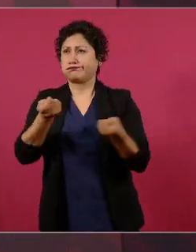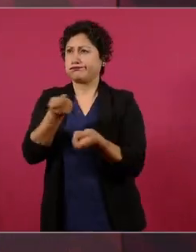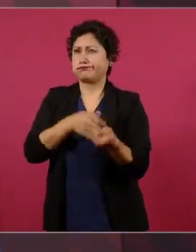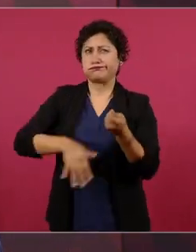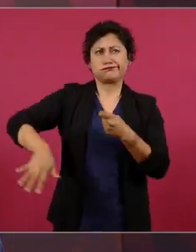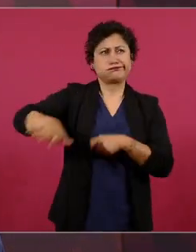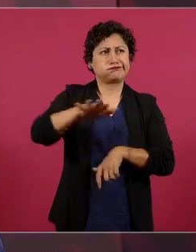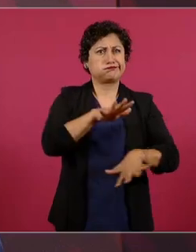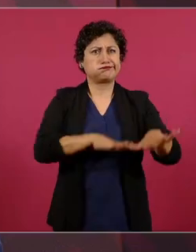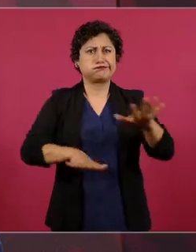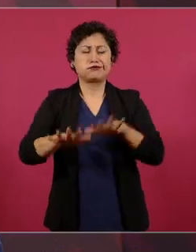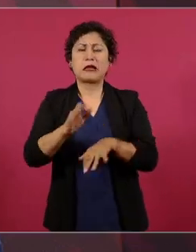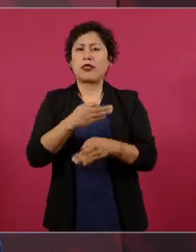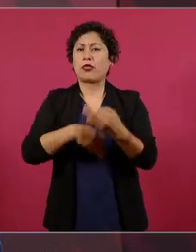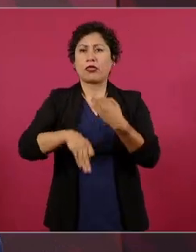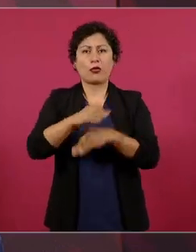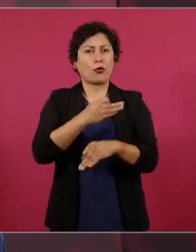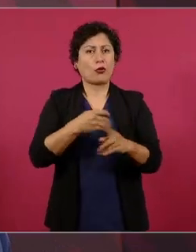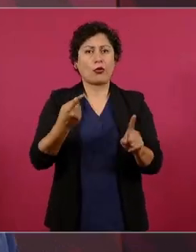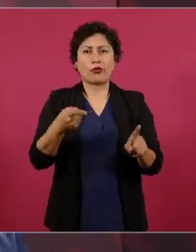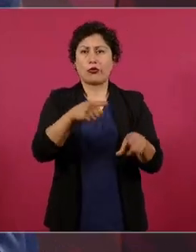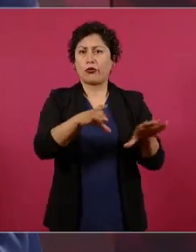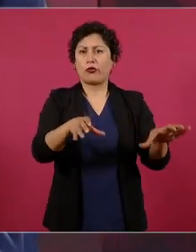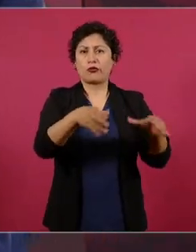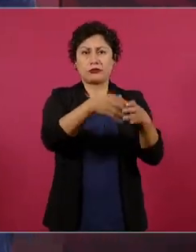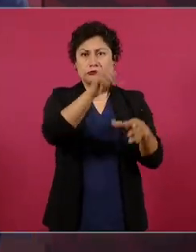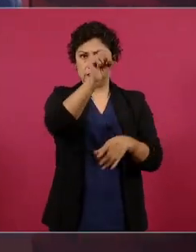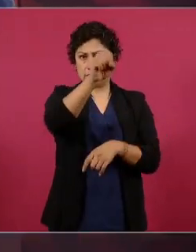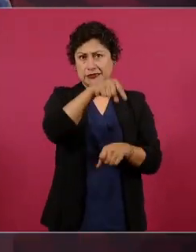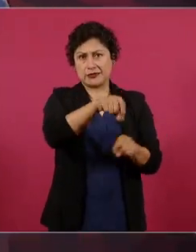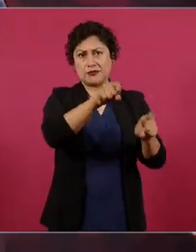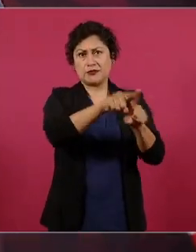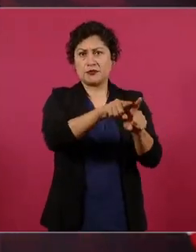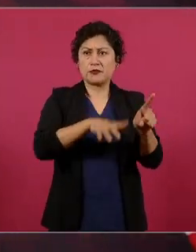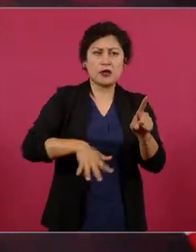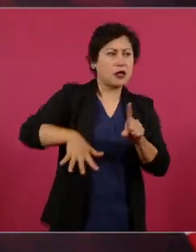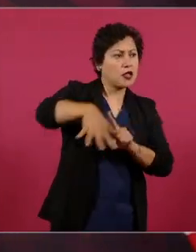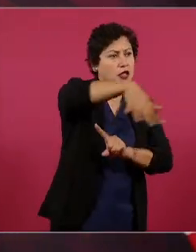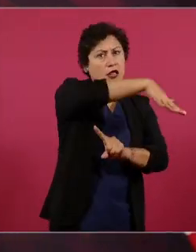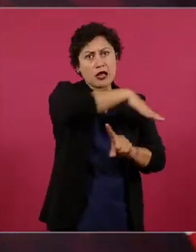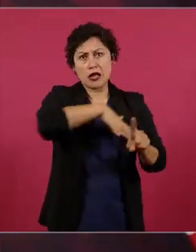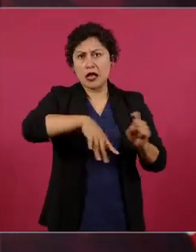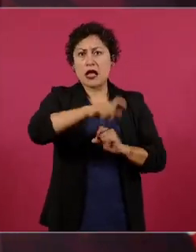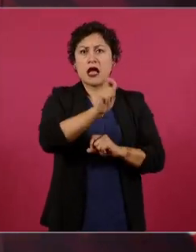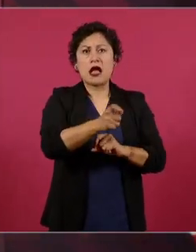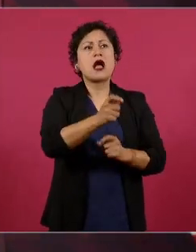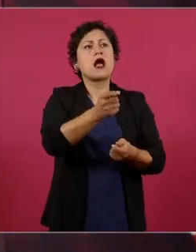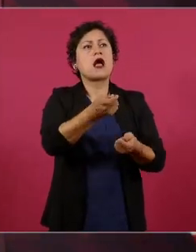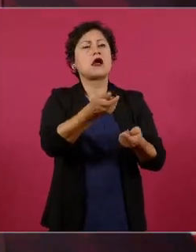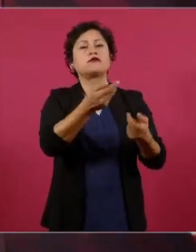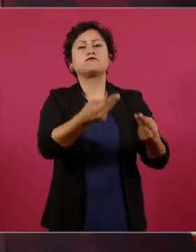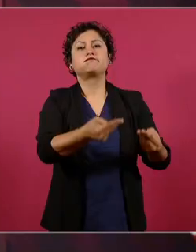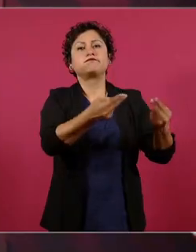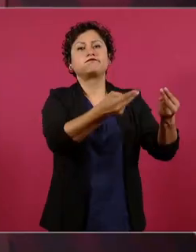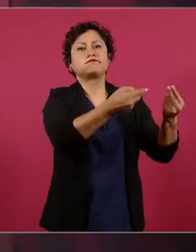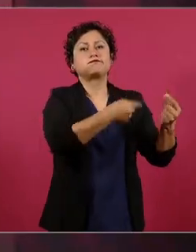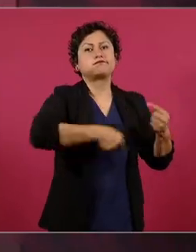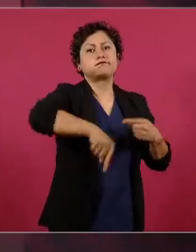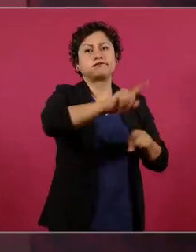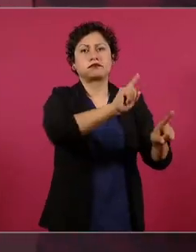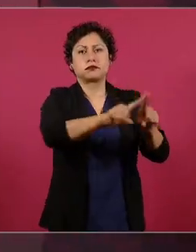de todo lo que era el perímetro donde se estaba construyendo el nuevo aeropuerto,